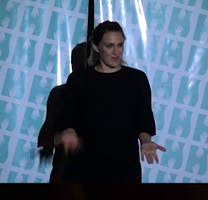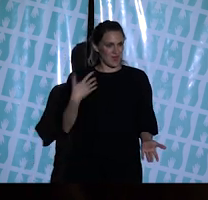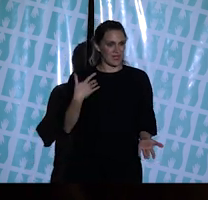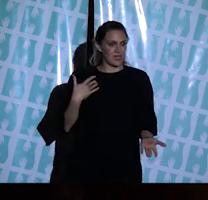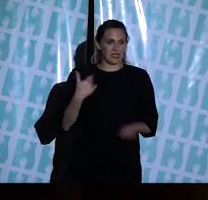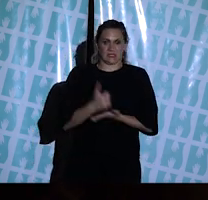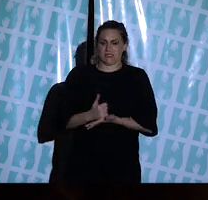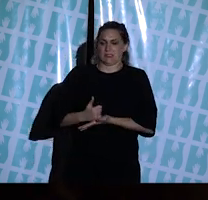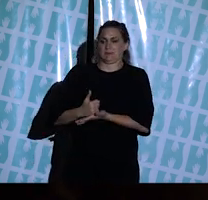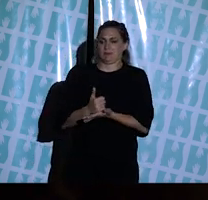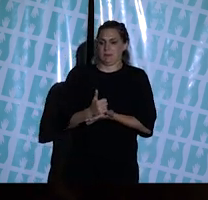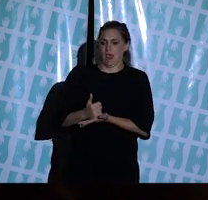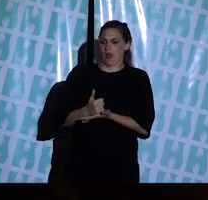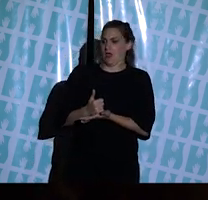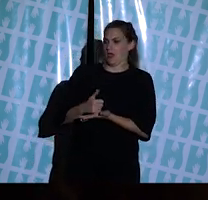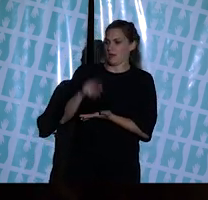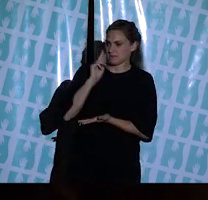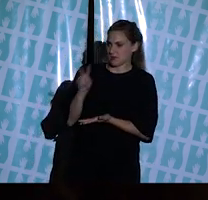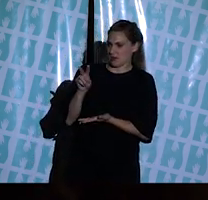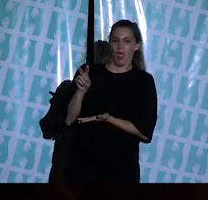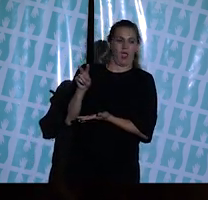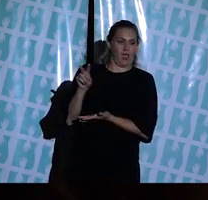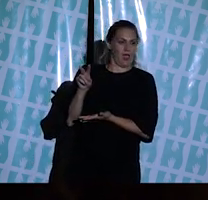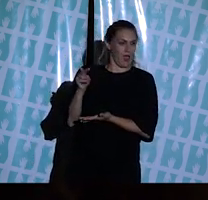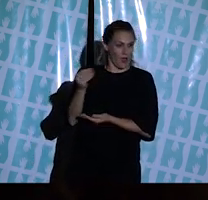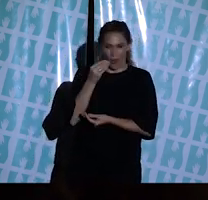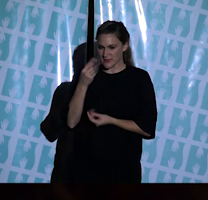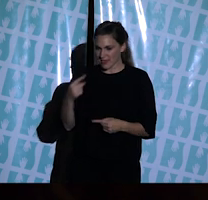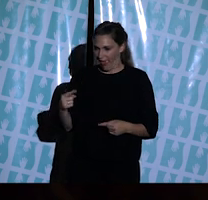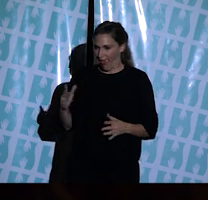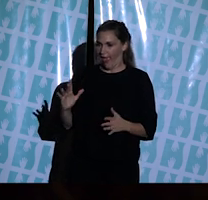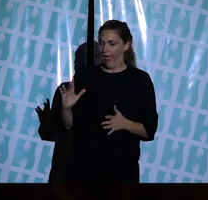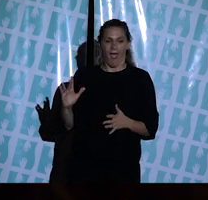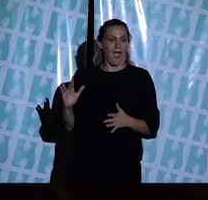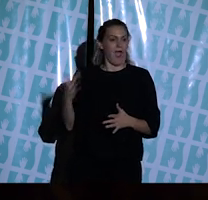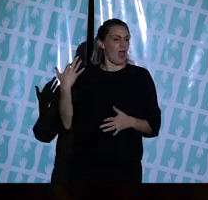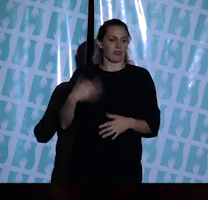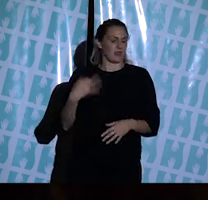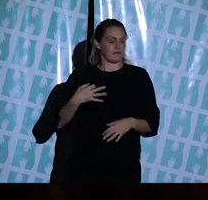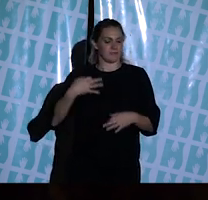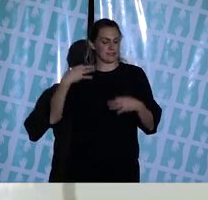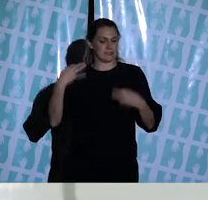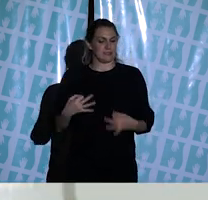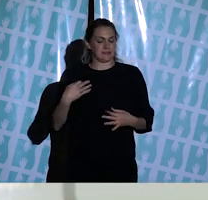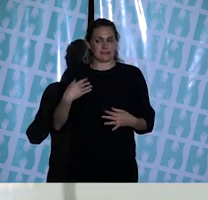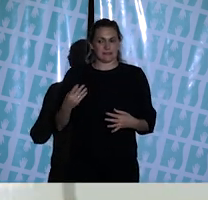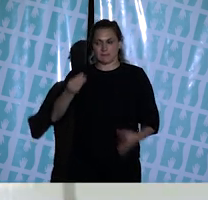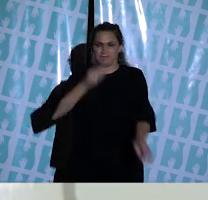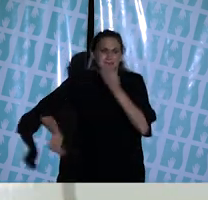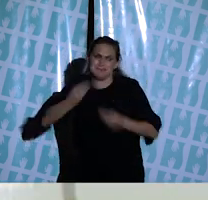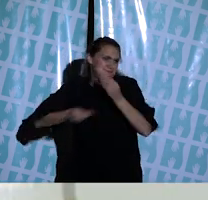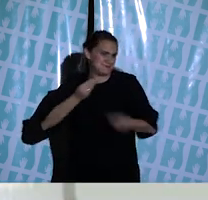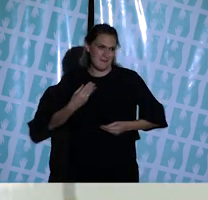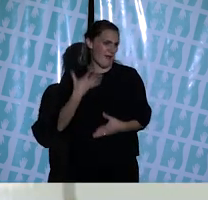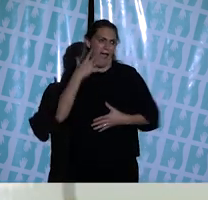espera, había un lugar para comer. Y bueno, la verdad es que tuve que ponerme serio para no comerme todo lo que